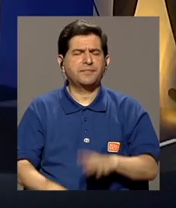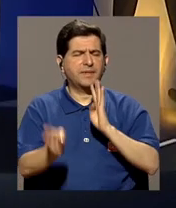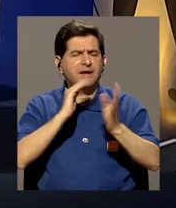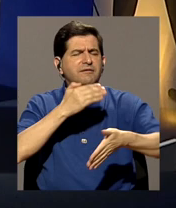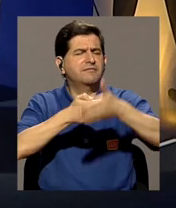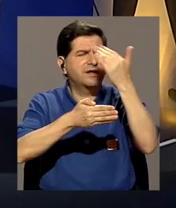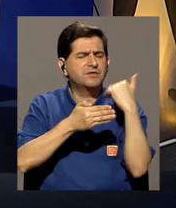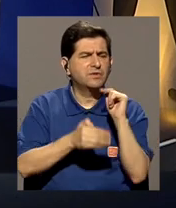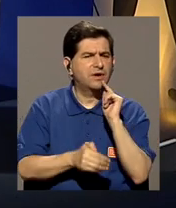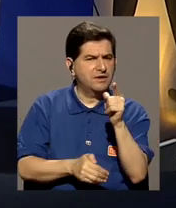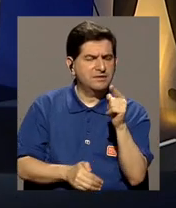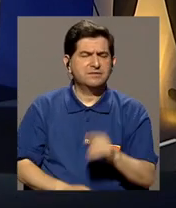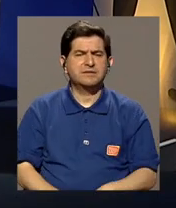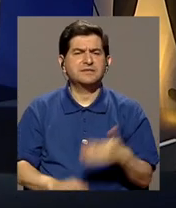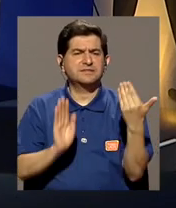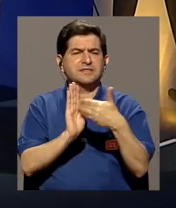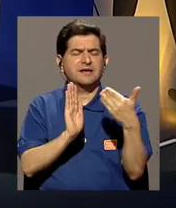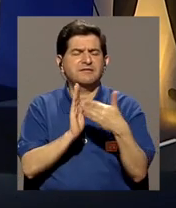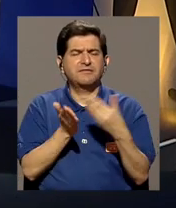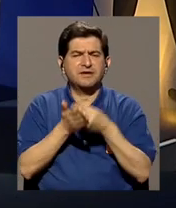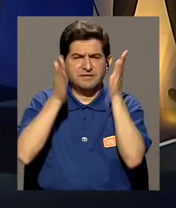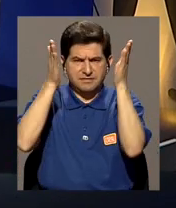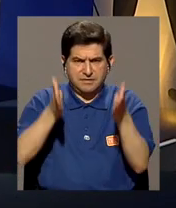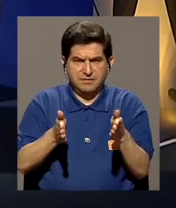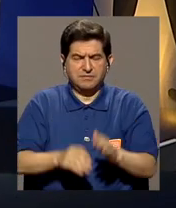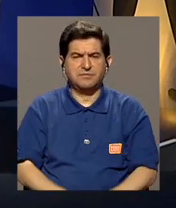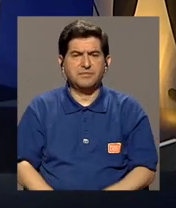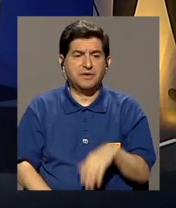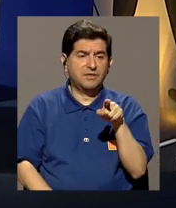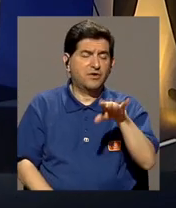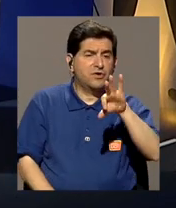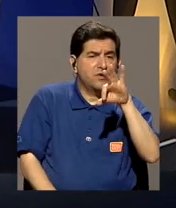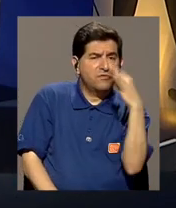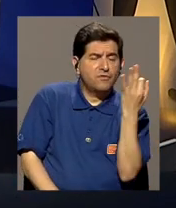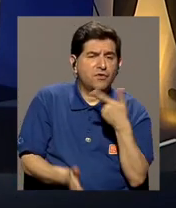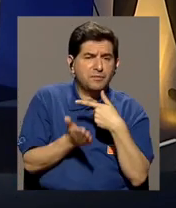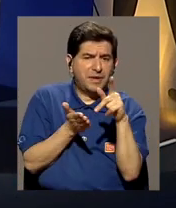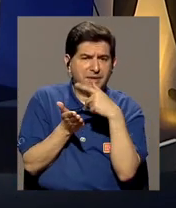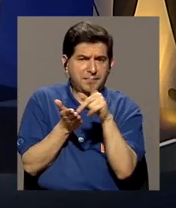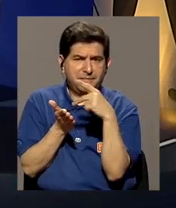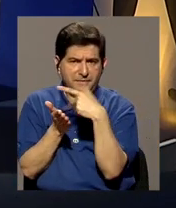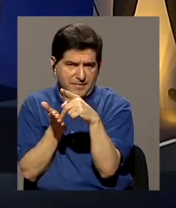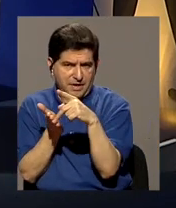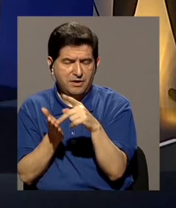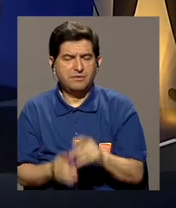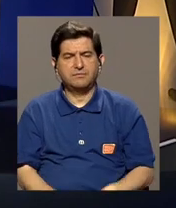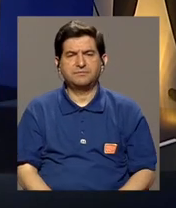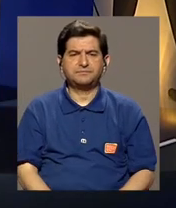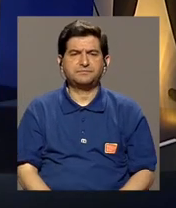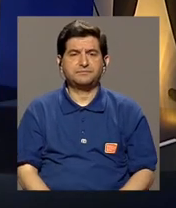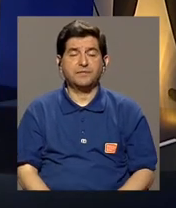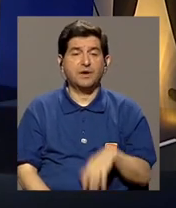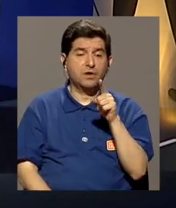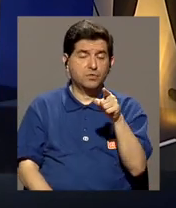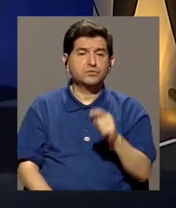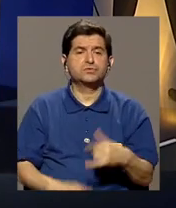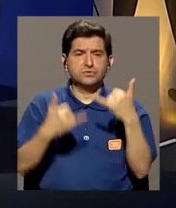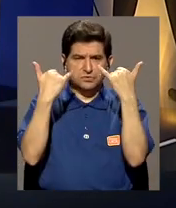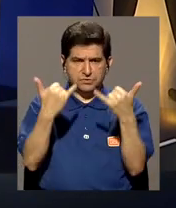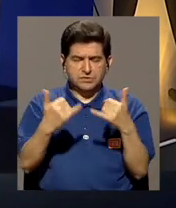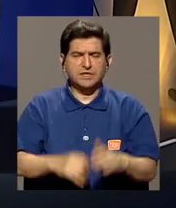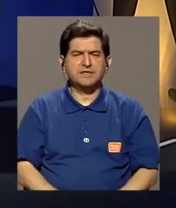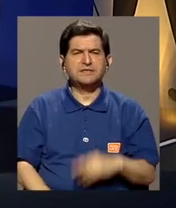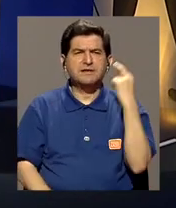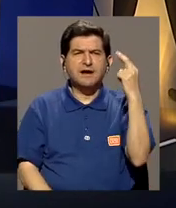cómo golpea al consumidor muchas veces esa forma en la que lo pagamos y es así que usted tiene confeccionada